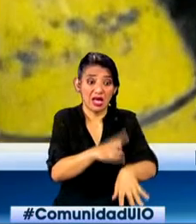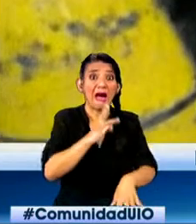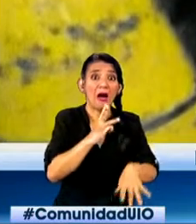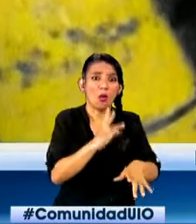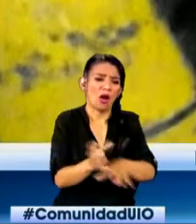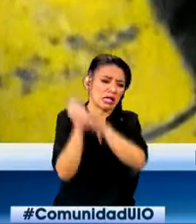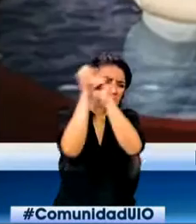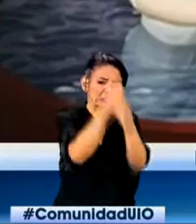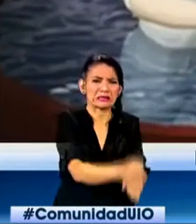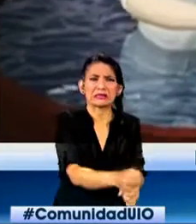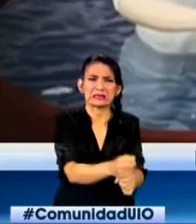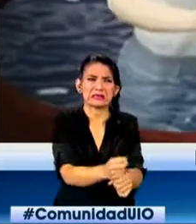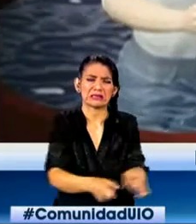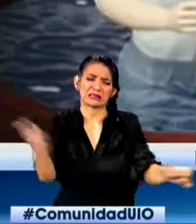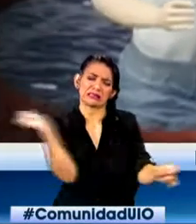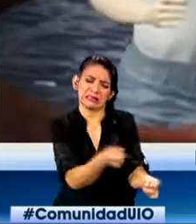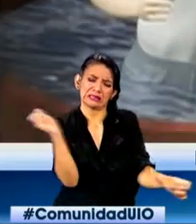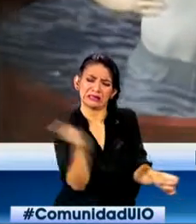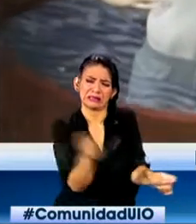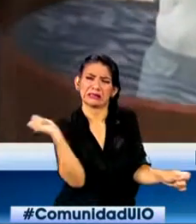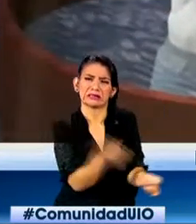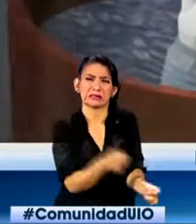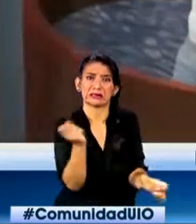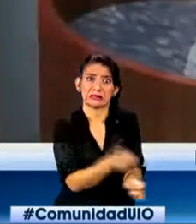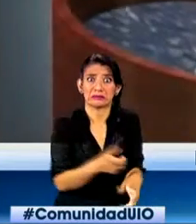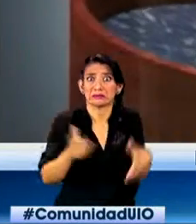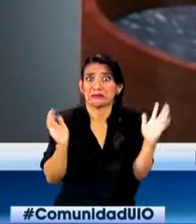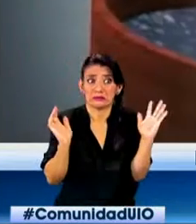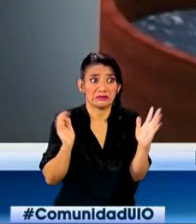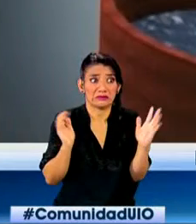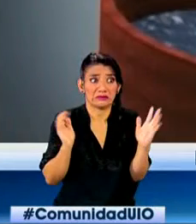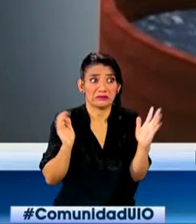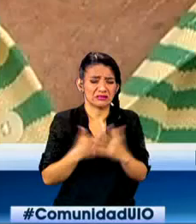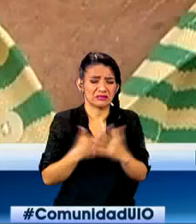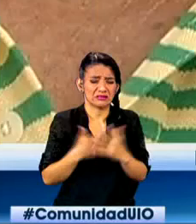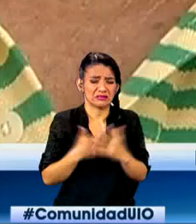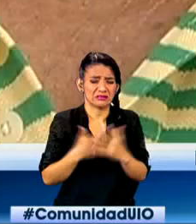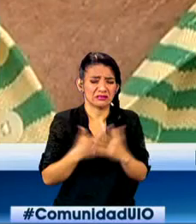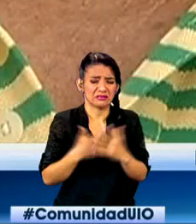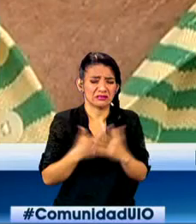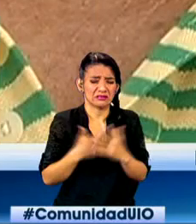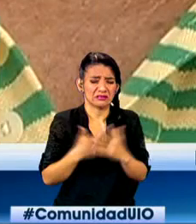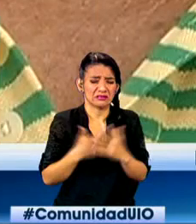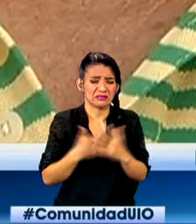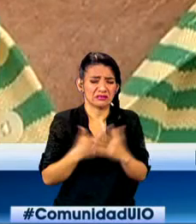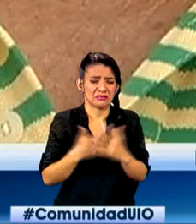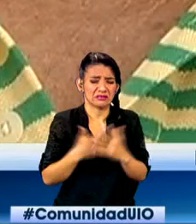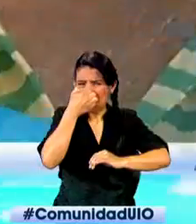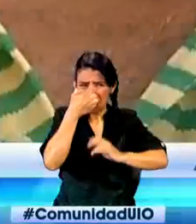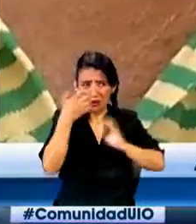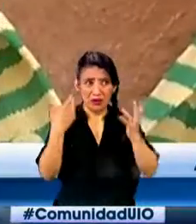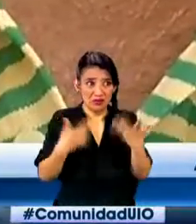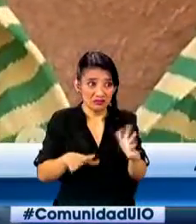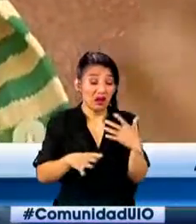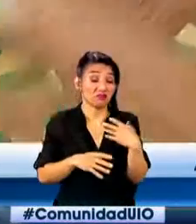ahí y le pegaba con la ortiga. Le picaba, tenía el cuerpo todito colorado. Y a ver eso así, y tenía un pedazo de tubo y con el